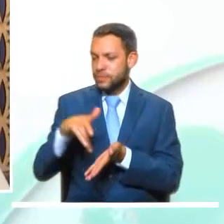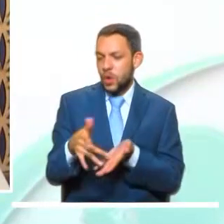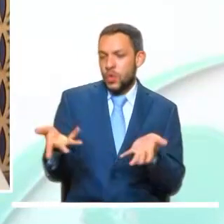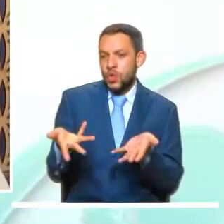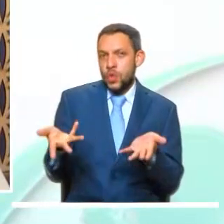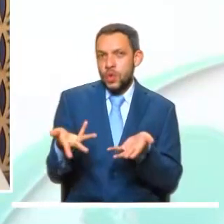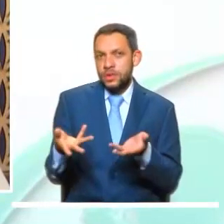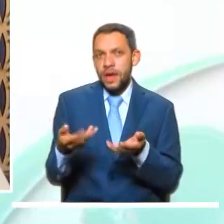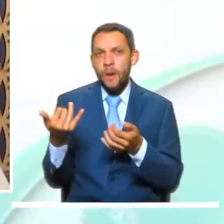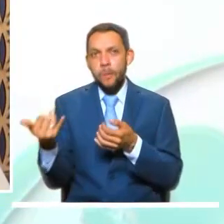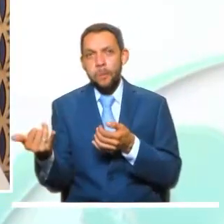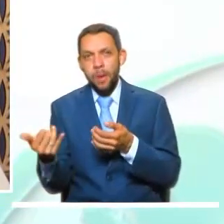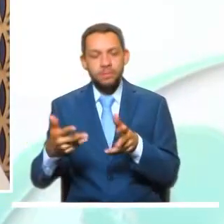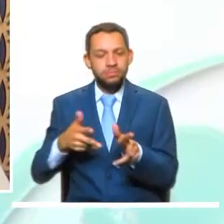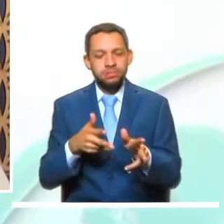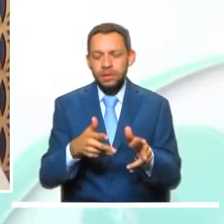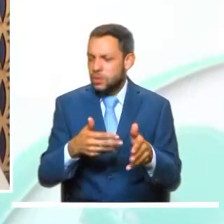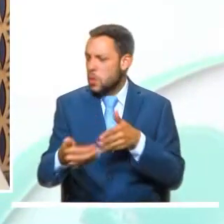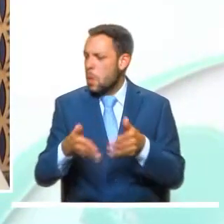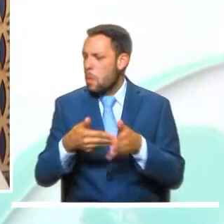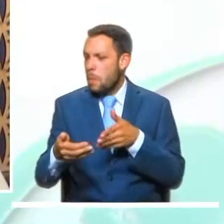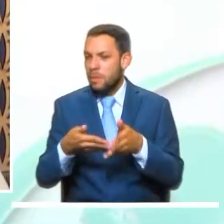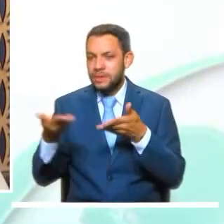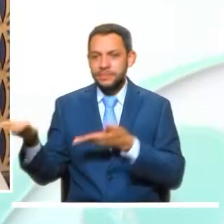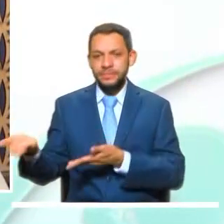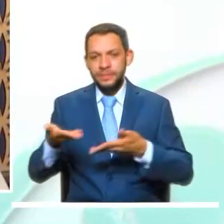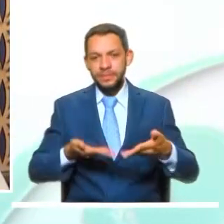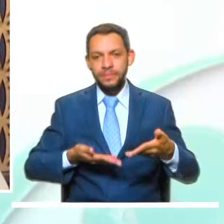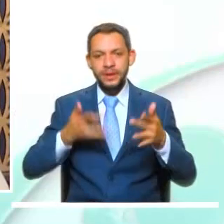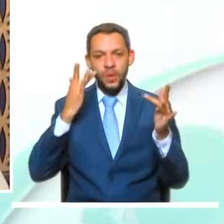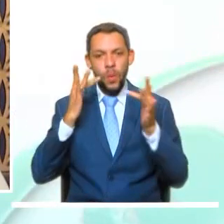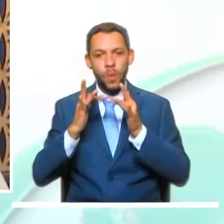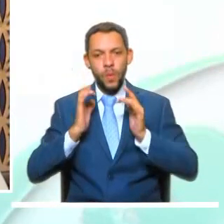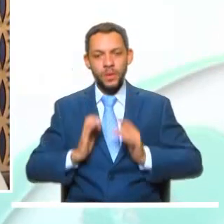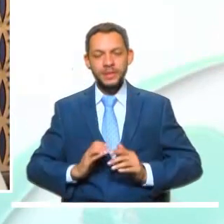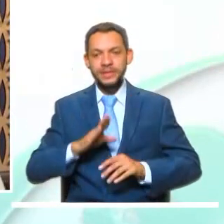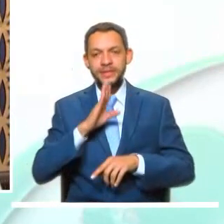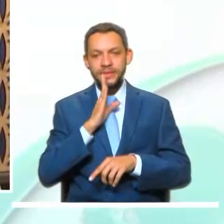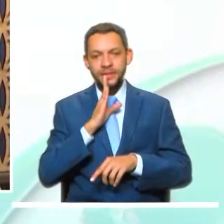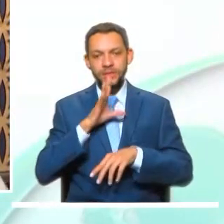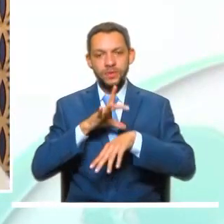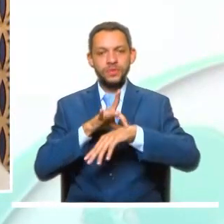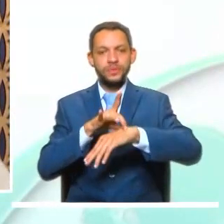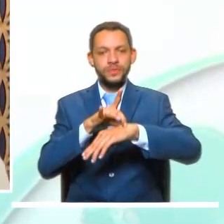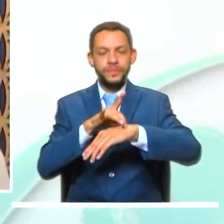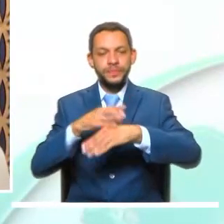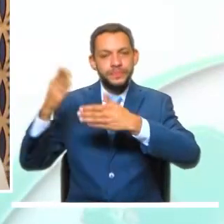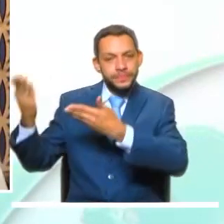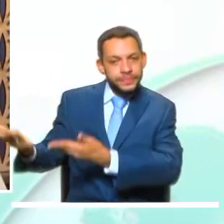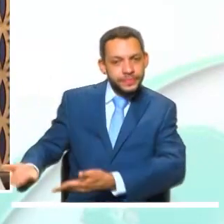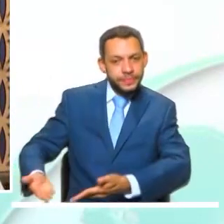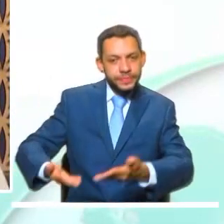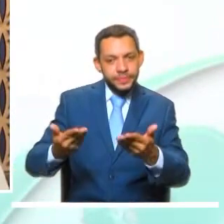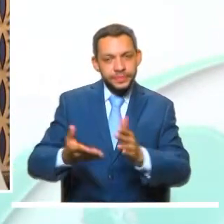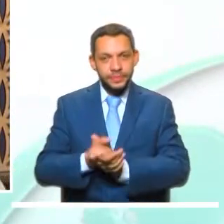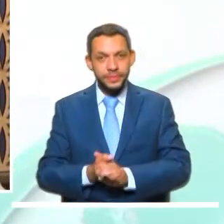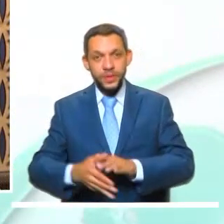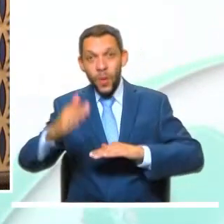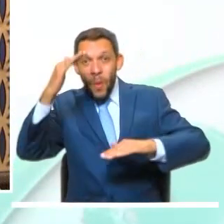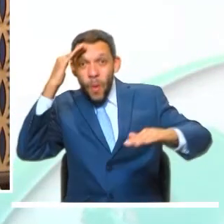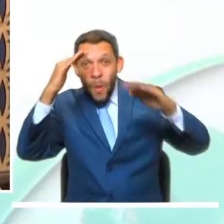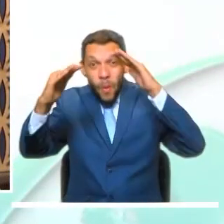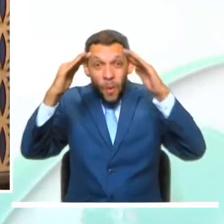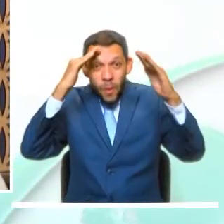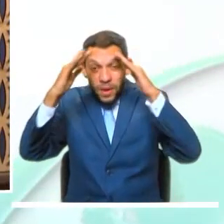de un trancón o donde sea me dijo que tal bienvenido al programa conexión vital como siempre graciasivan lo quiero